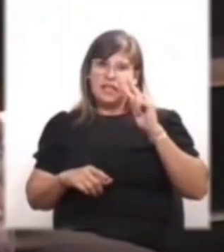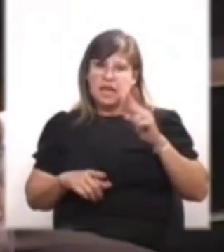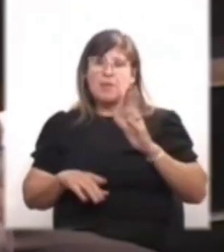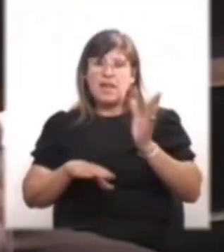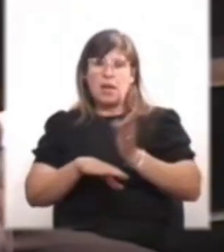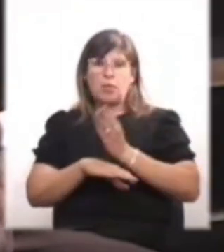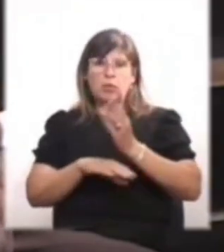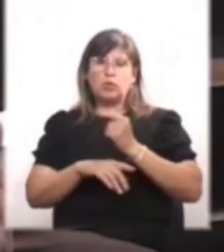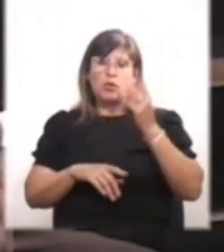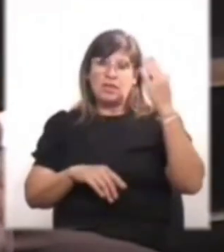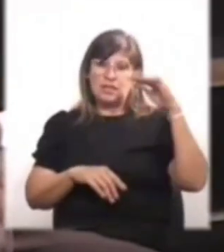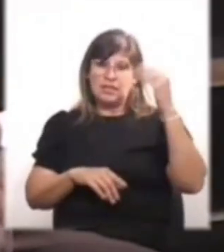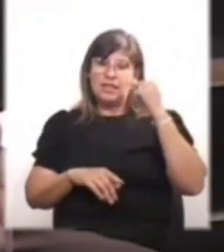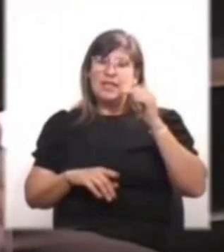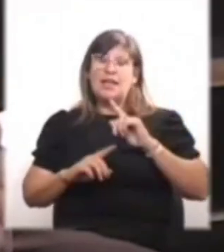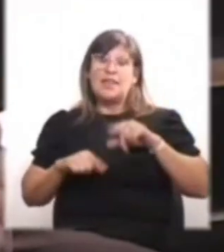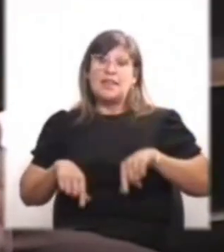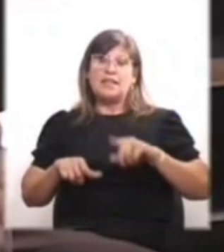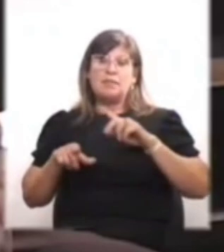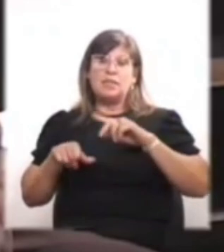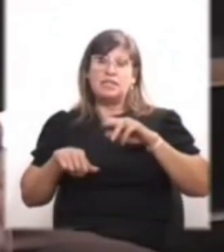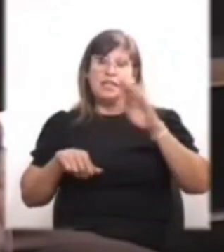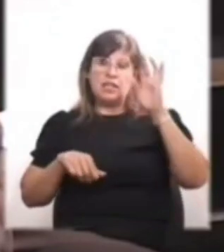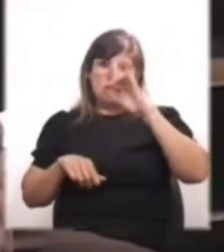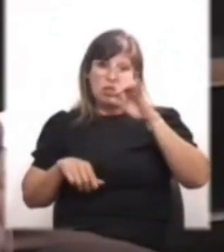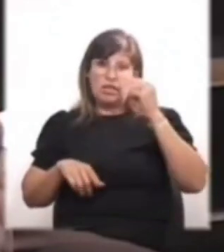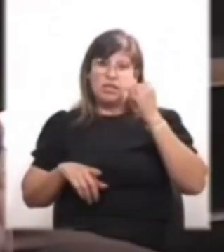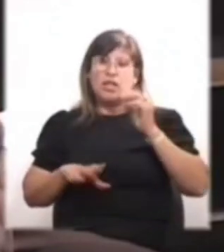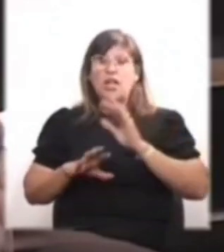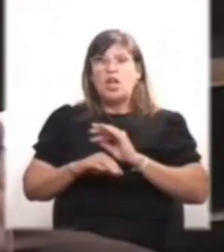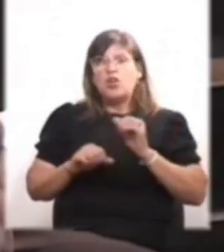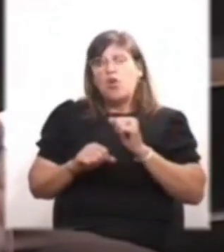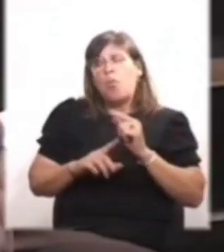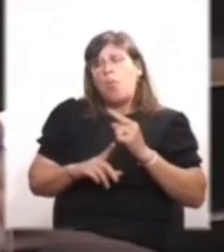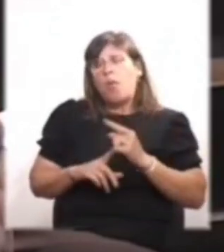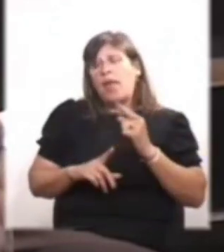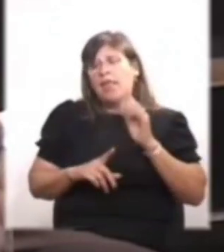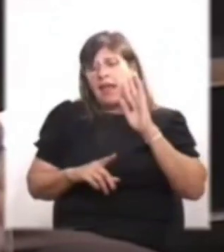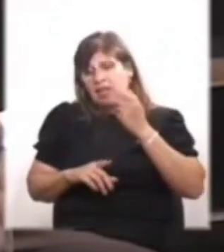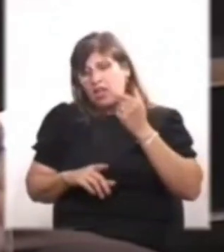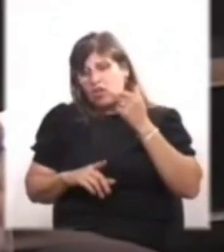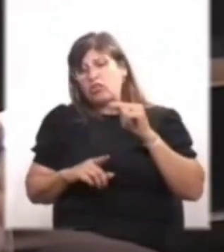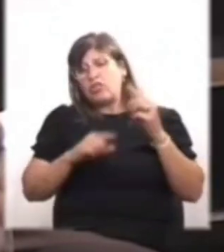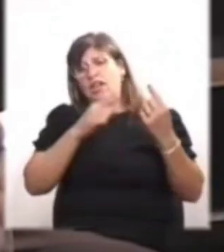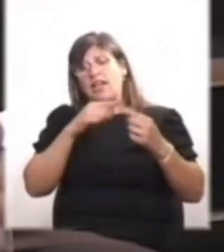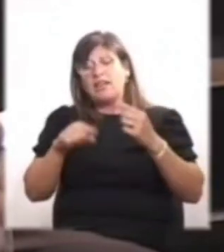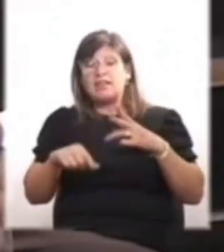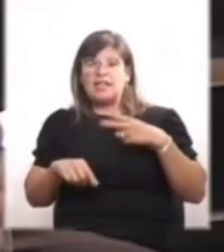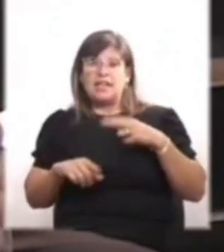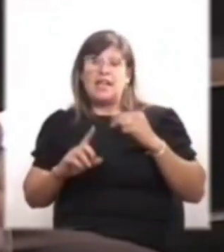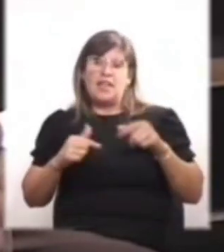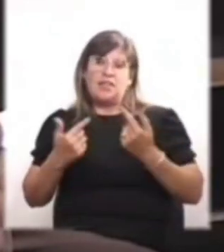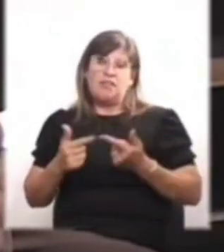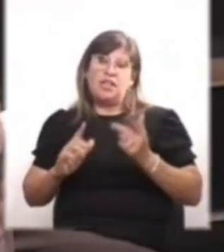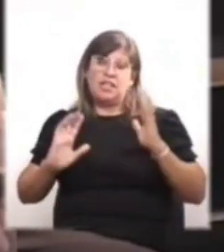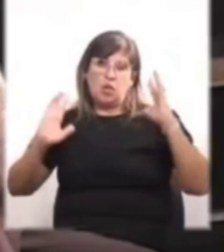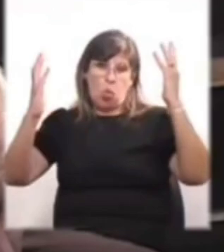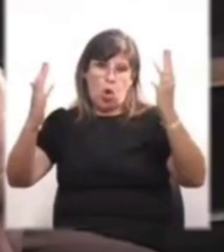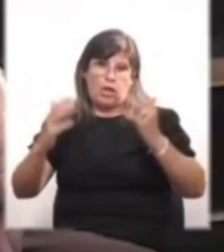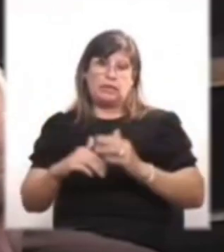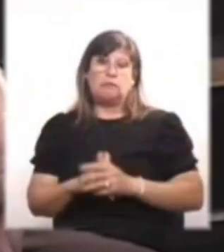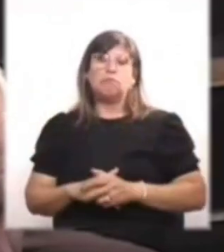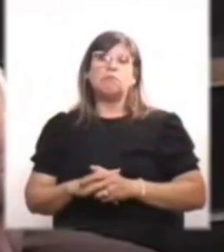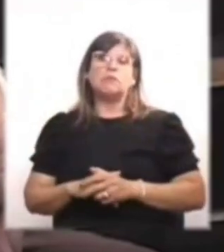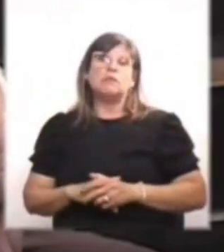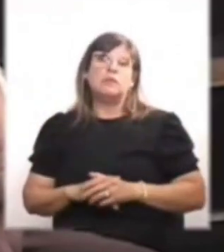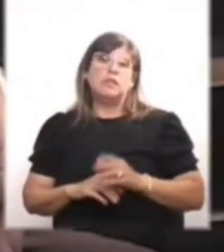productiva de las autoridades de Ganadería, Agricultura y Pesca tal vez no les permite reconocer la diversidad ecológica y la riqueza de nuestros diferentes bosques.